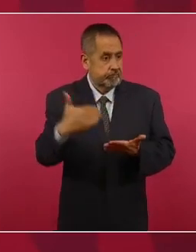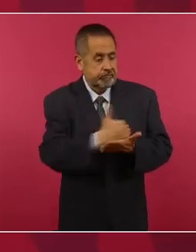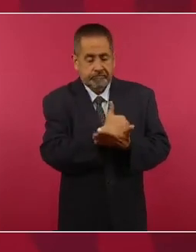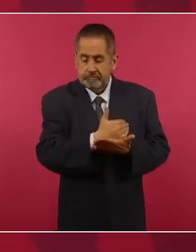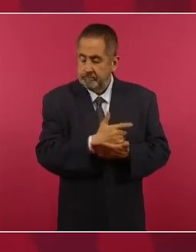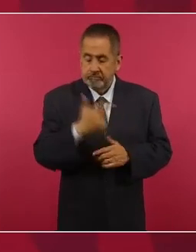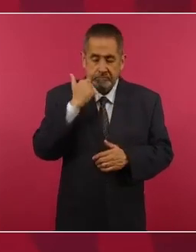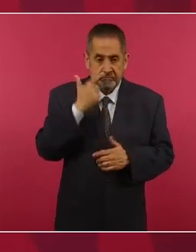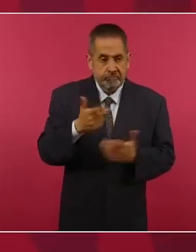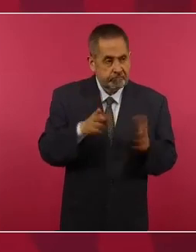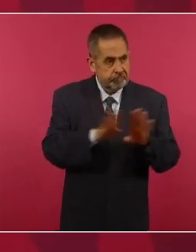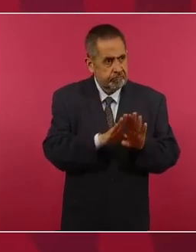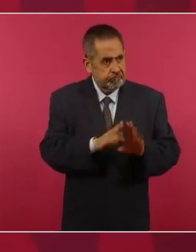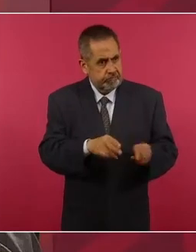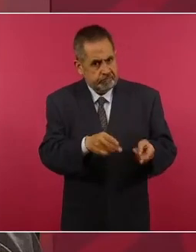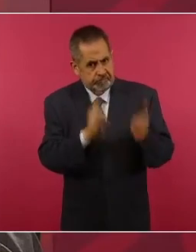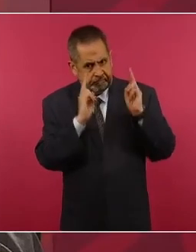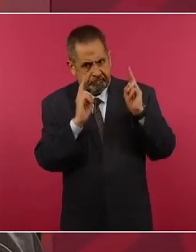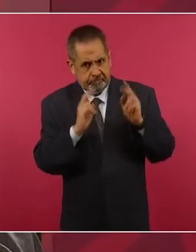intervencionismo.